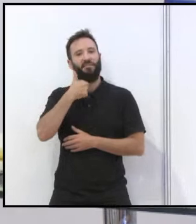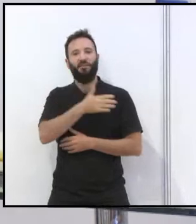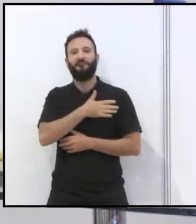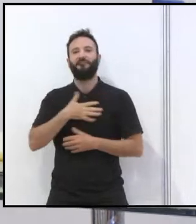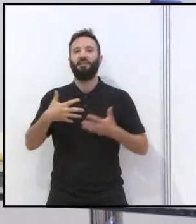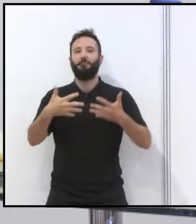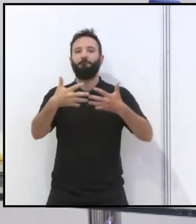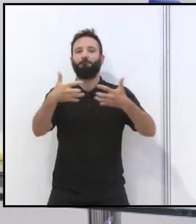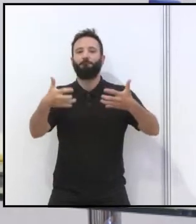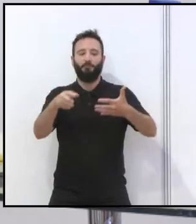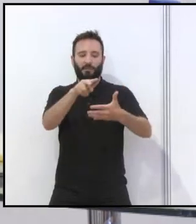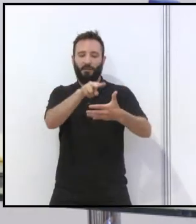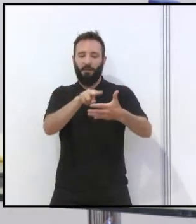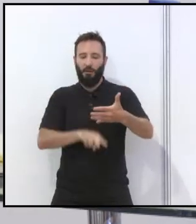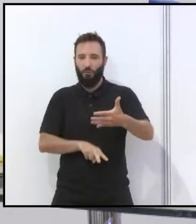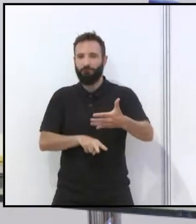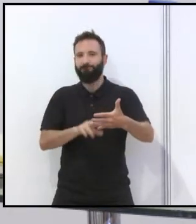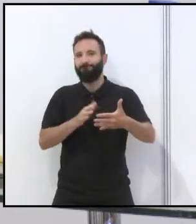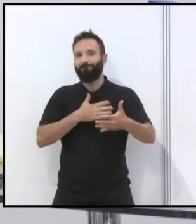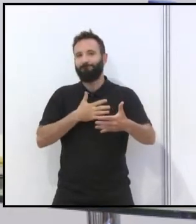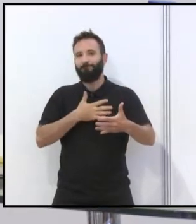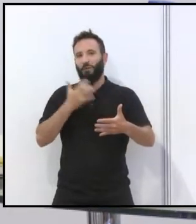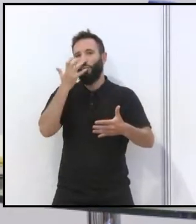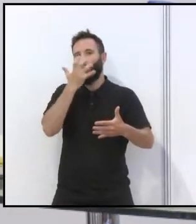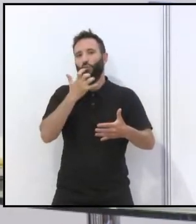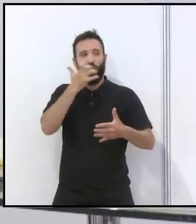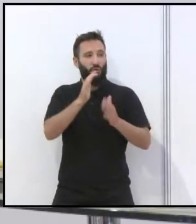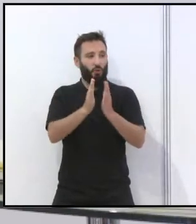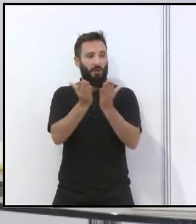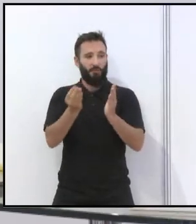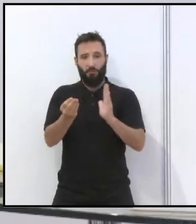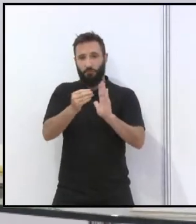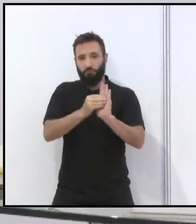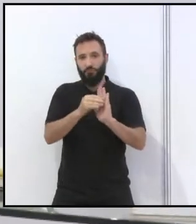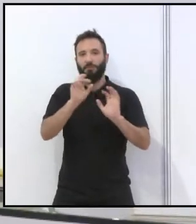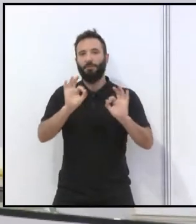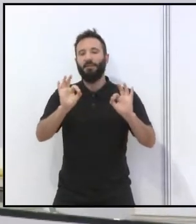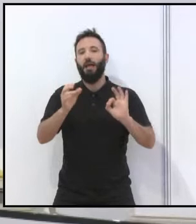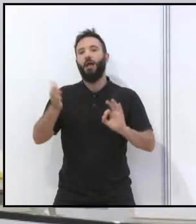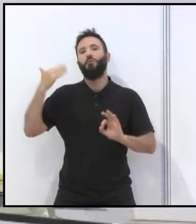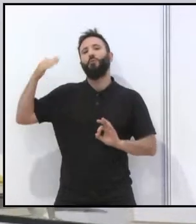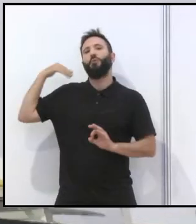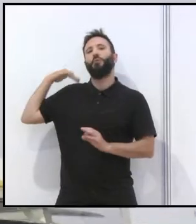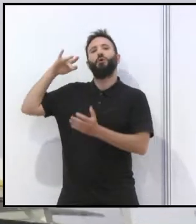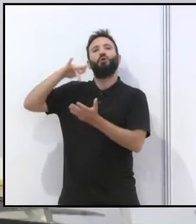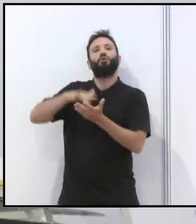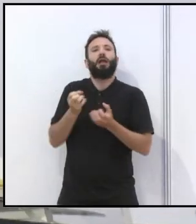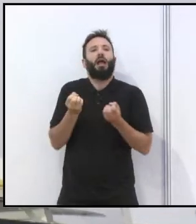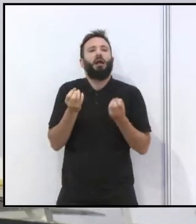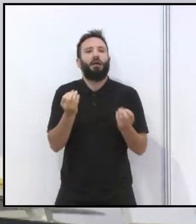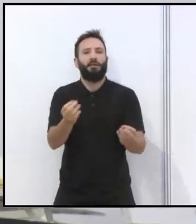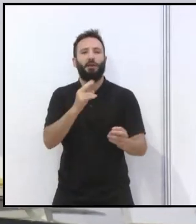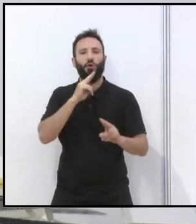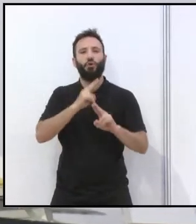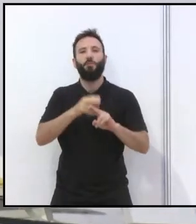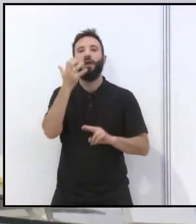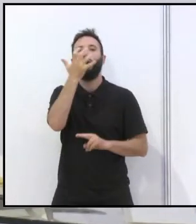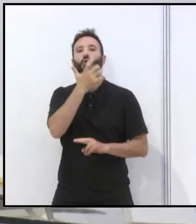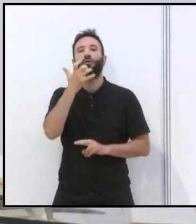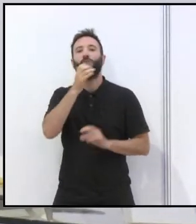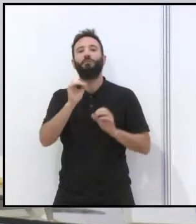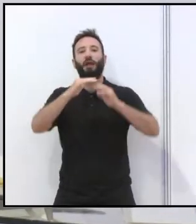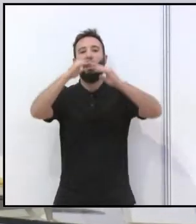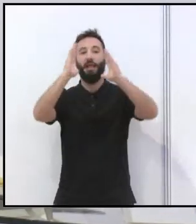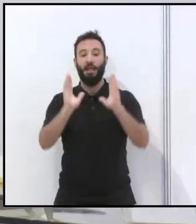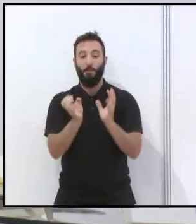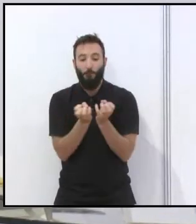breve fragmento de un cuento que está aquí en este libro, Hubo un jardín. Es un cuento que se llama El invernadero de Eiffel y